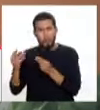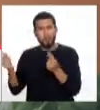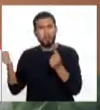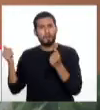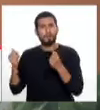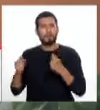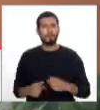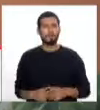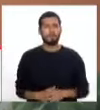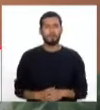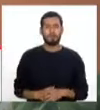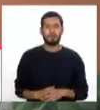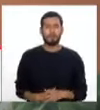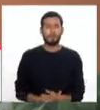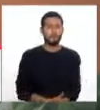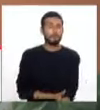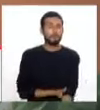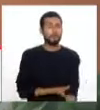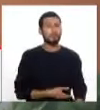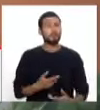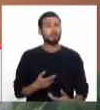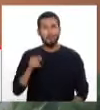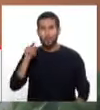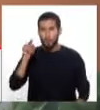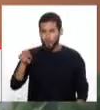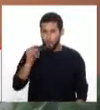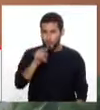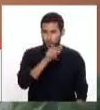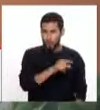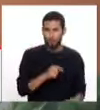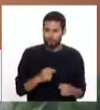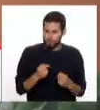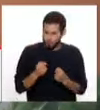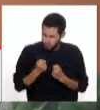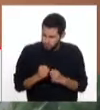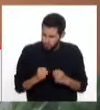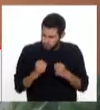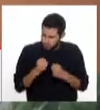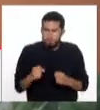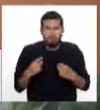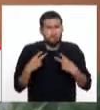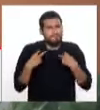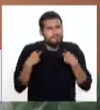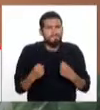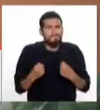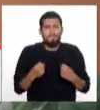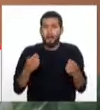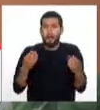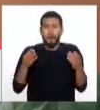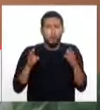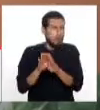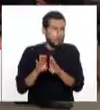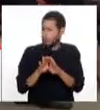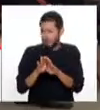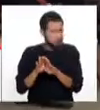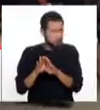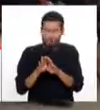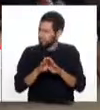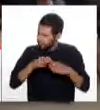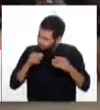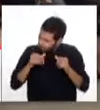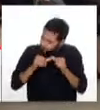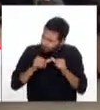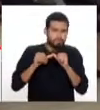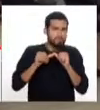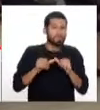señora. Entonces, son ustedes los que le han puesto el punche, el coraje para no cerrar sus negocios y